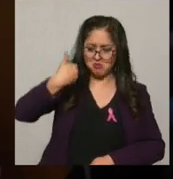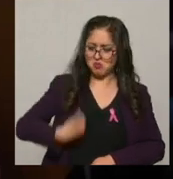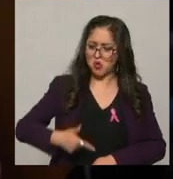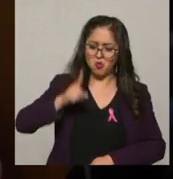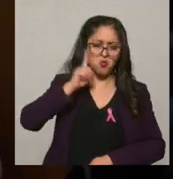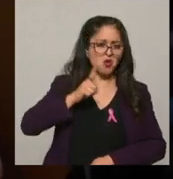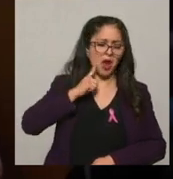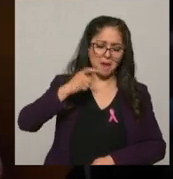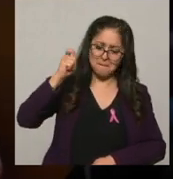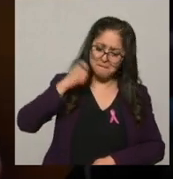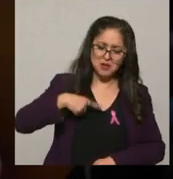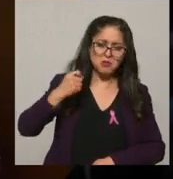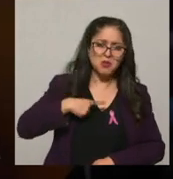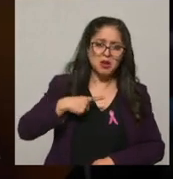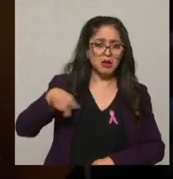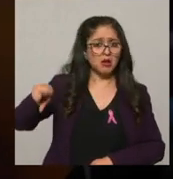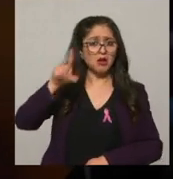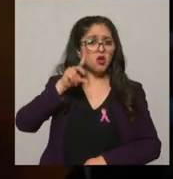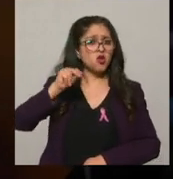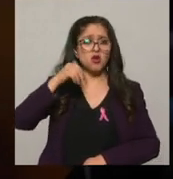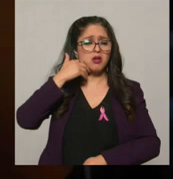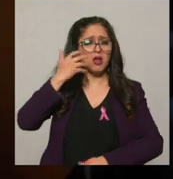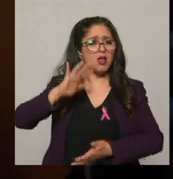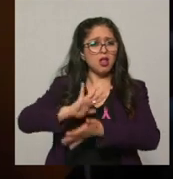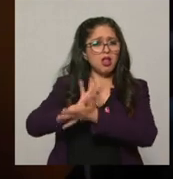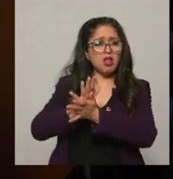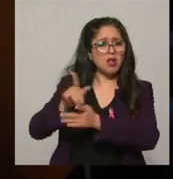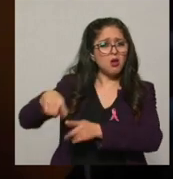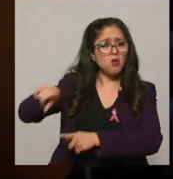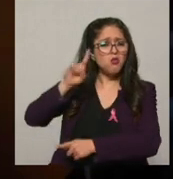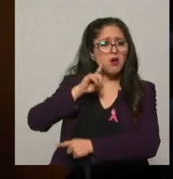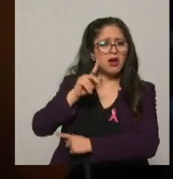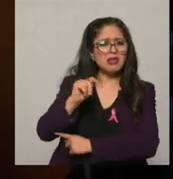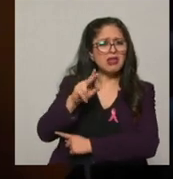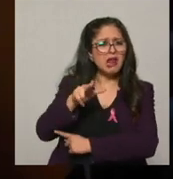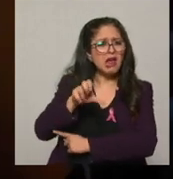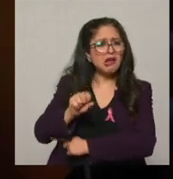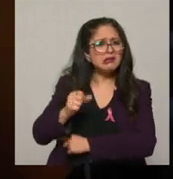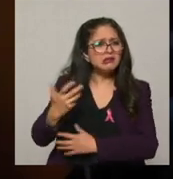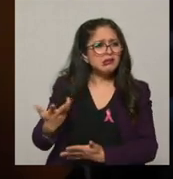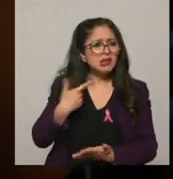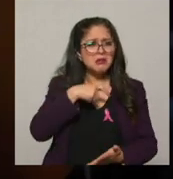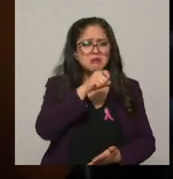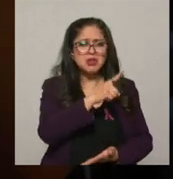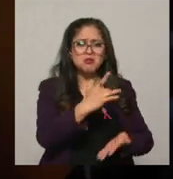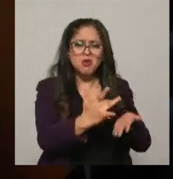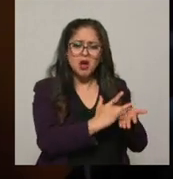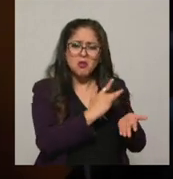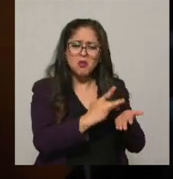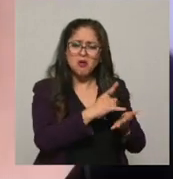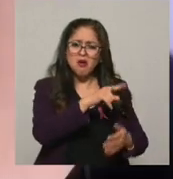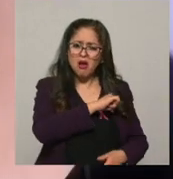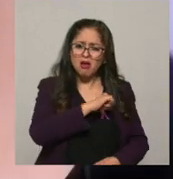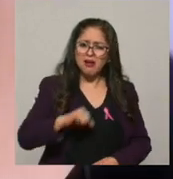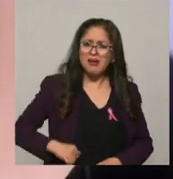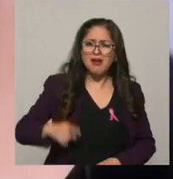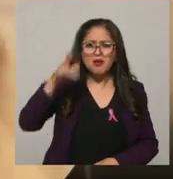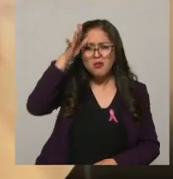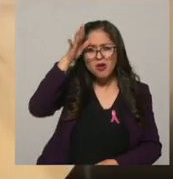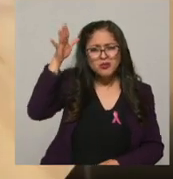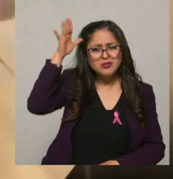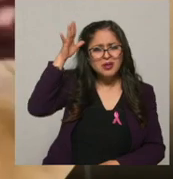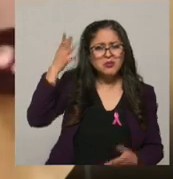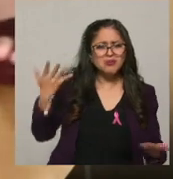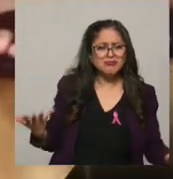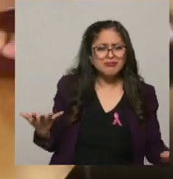que intentaron hacer una manifestación en contra de las mujeres trans con el apoyo de la propia alcaldía Cuauhtémoc. Entonces no es posible